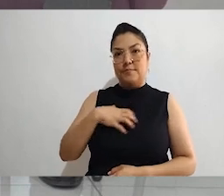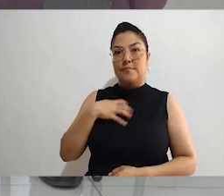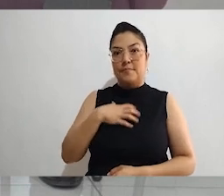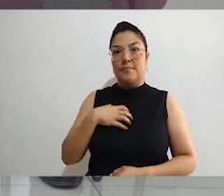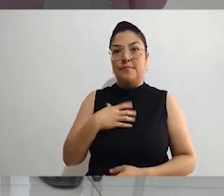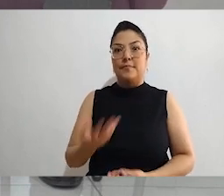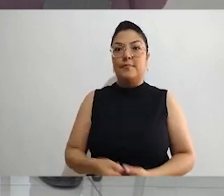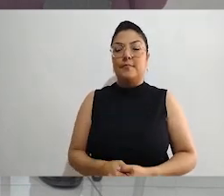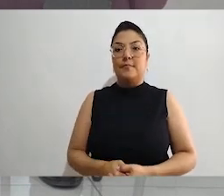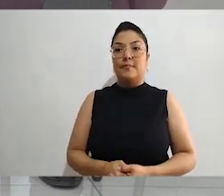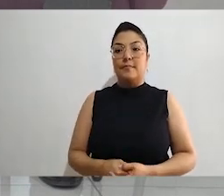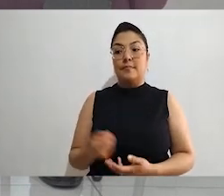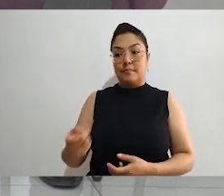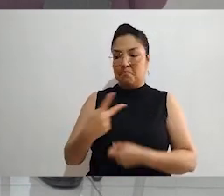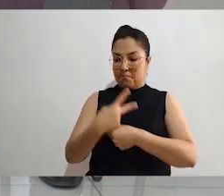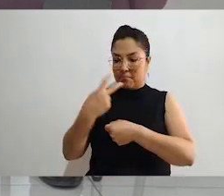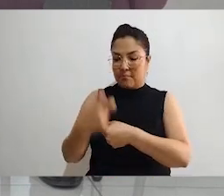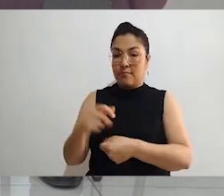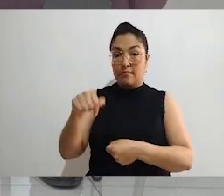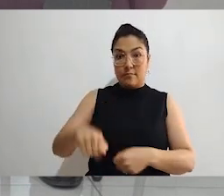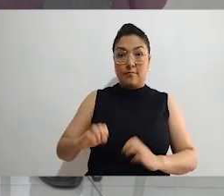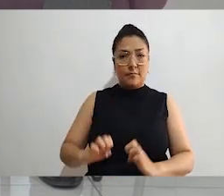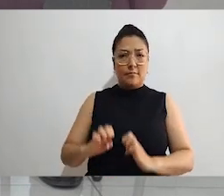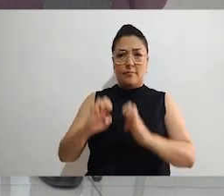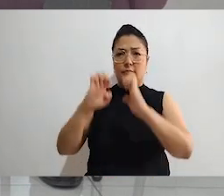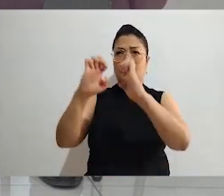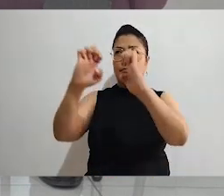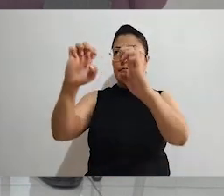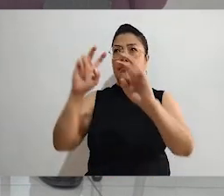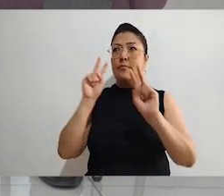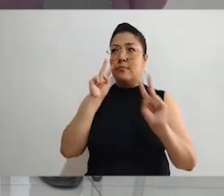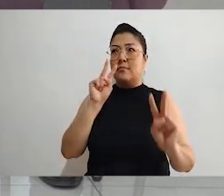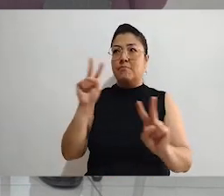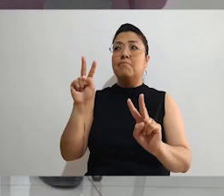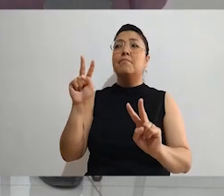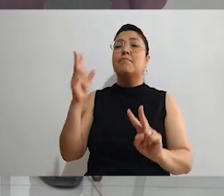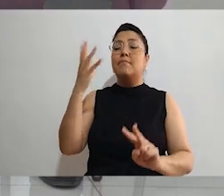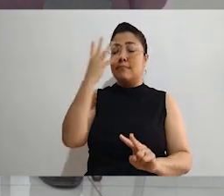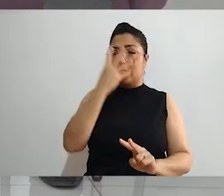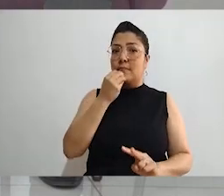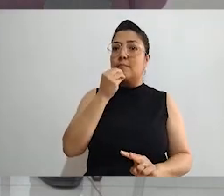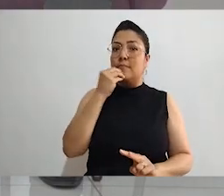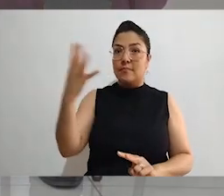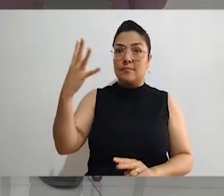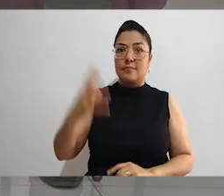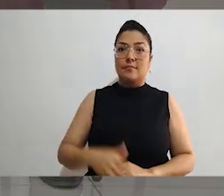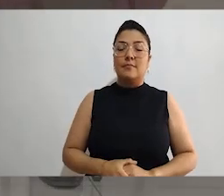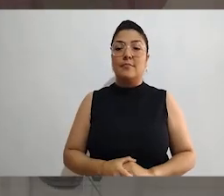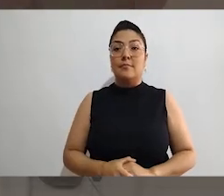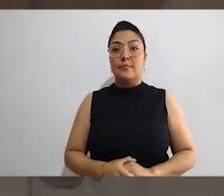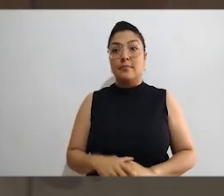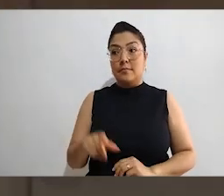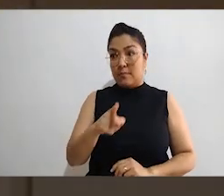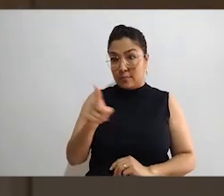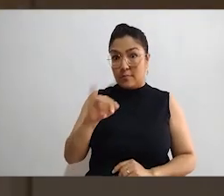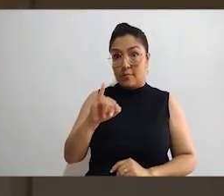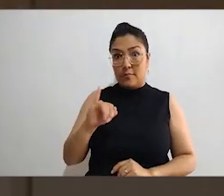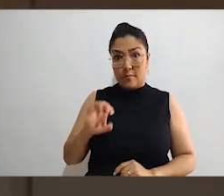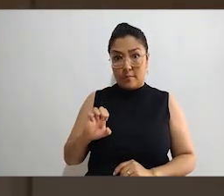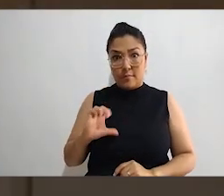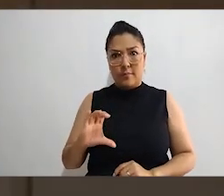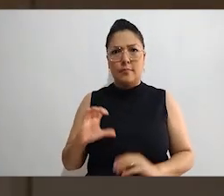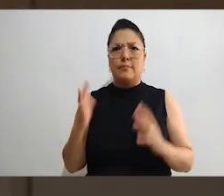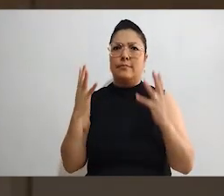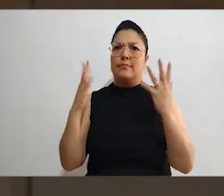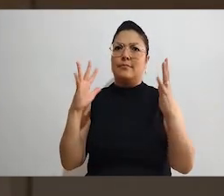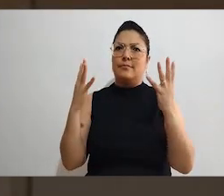que nos inviten, de estar aquí en este edificio que está muy bello. De verdad, los felicito al Instituto Electoral de